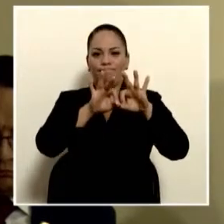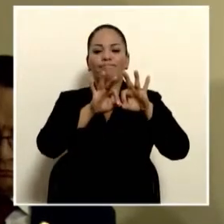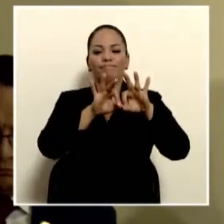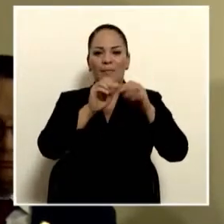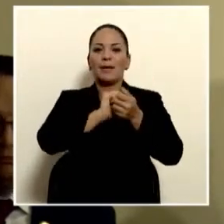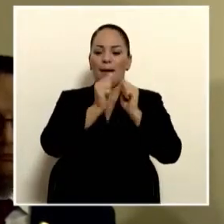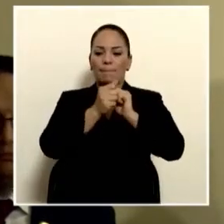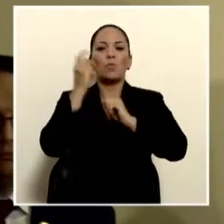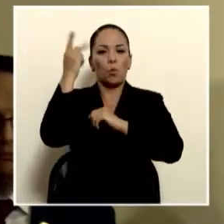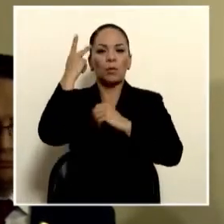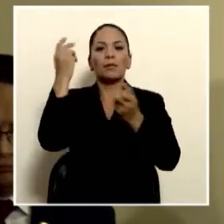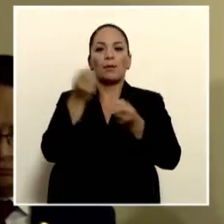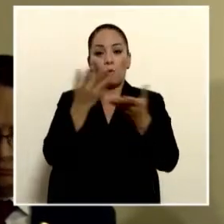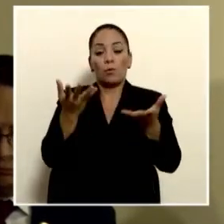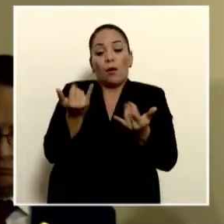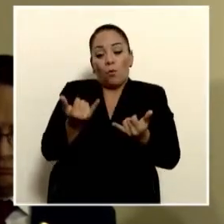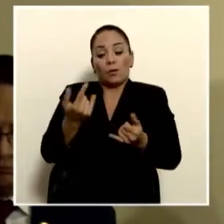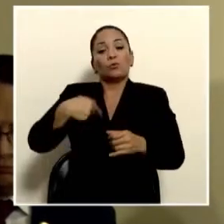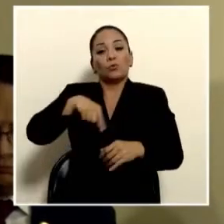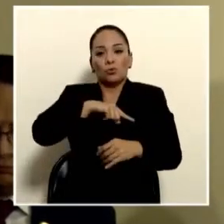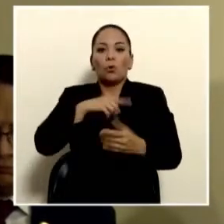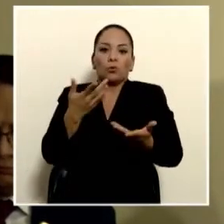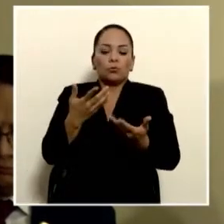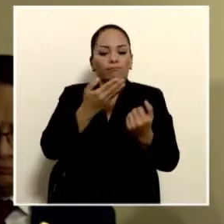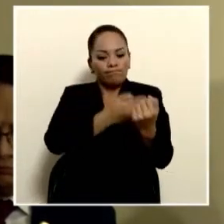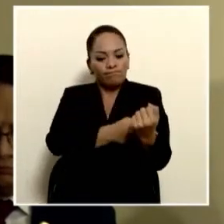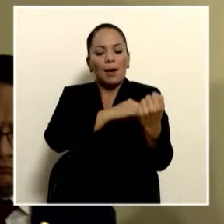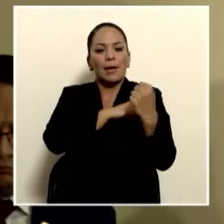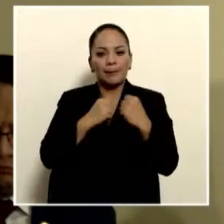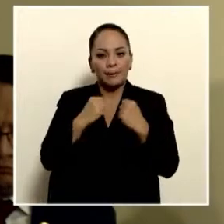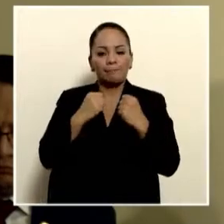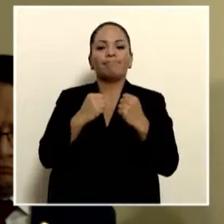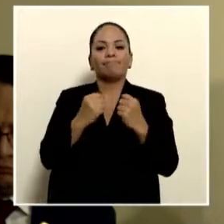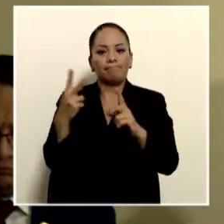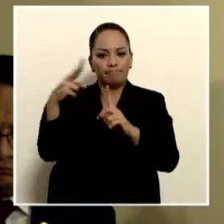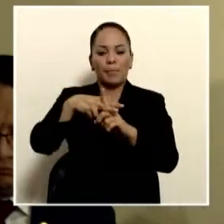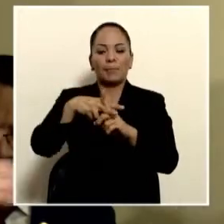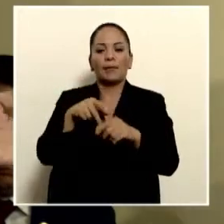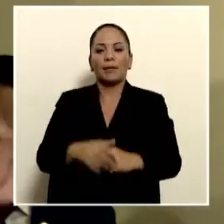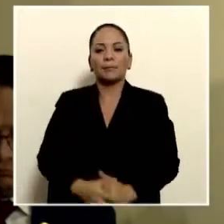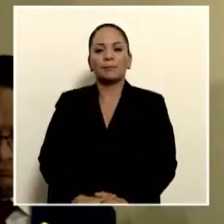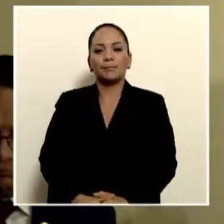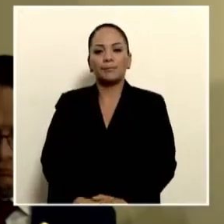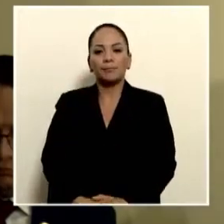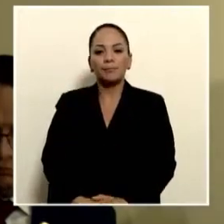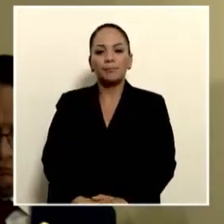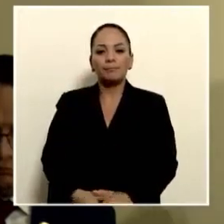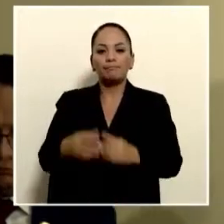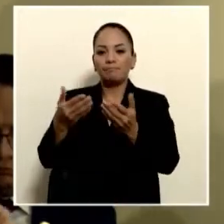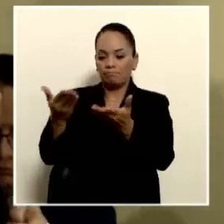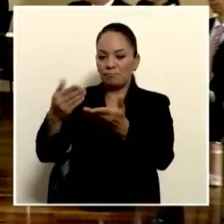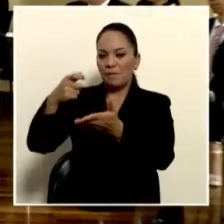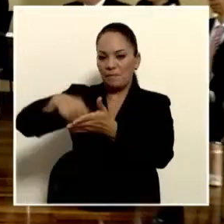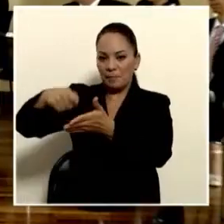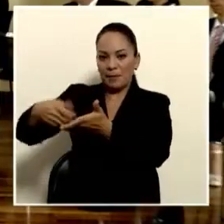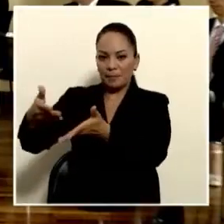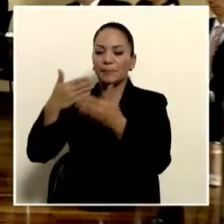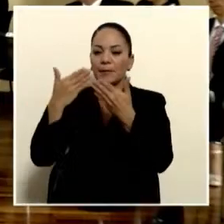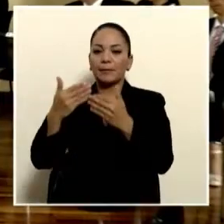nosotros estamos siendo valientes para implementarla. Así es que pasemos a la firma. Muchas